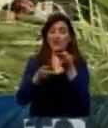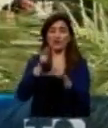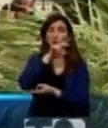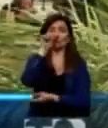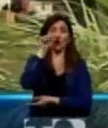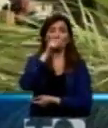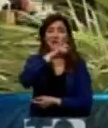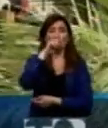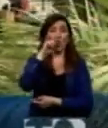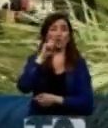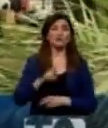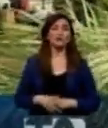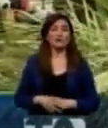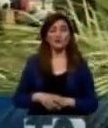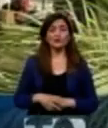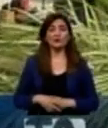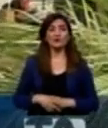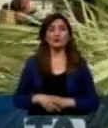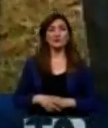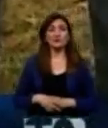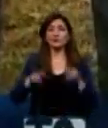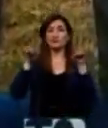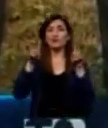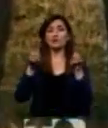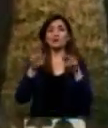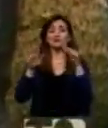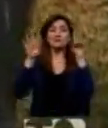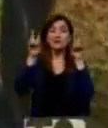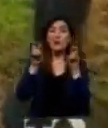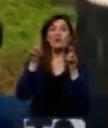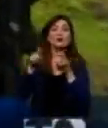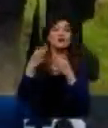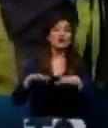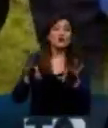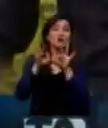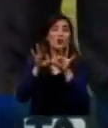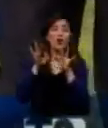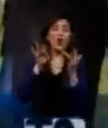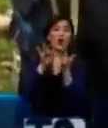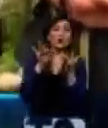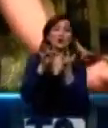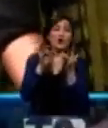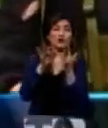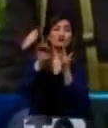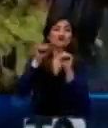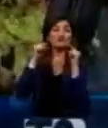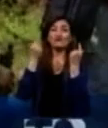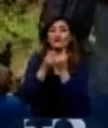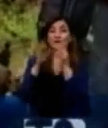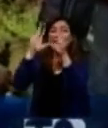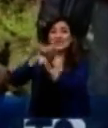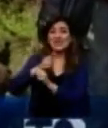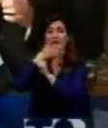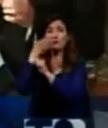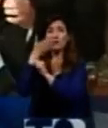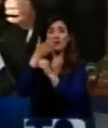lo hace, me imagino, en esta ocasión por ser un acto humanitario. Para ello será necesario volver a contactar al grupo criminal que lo secuestró